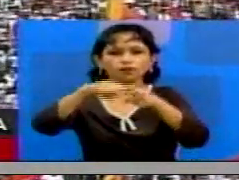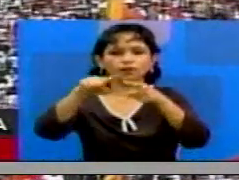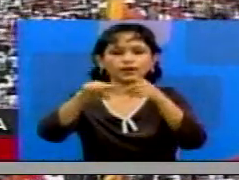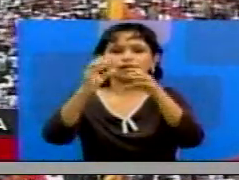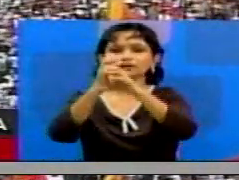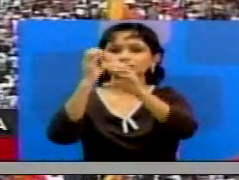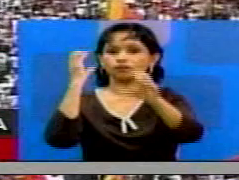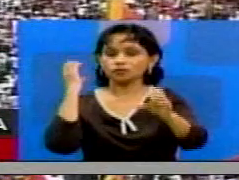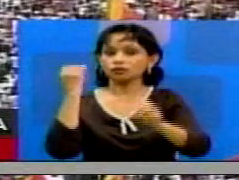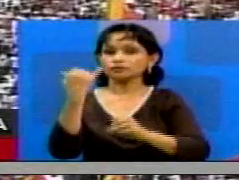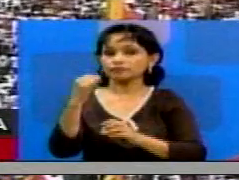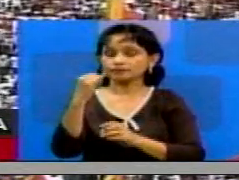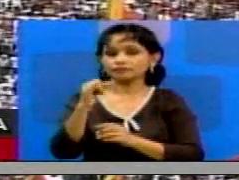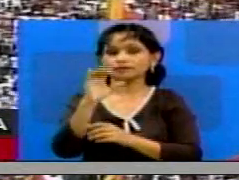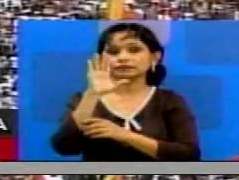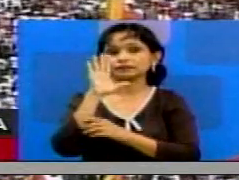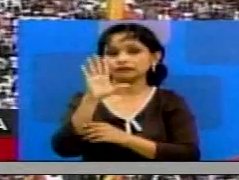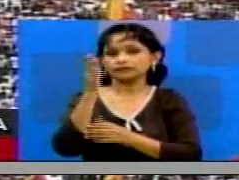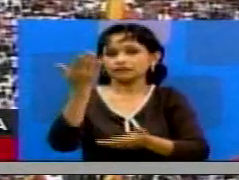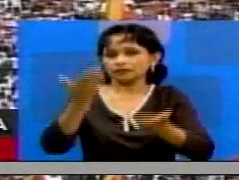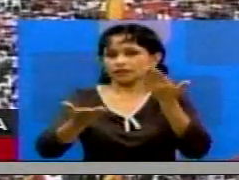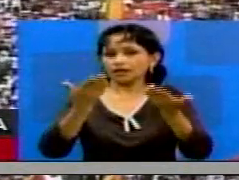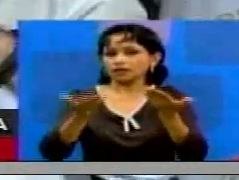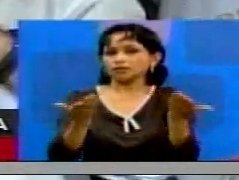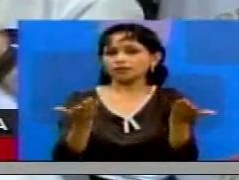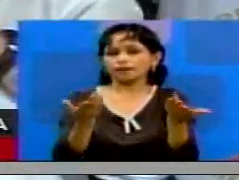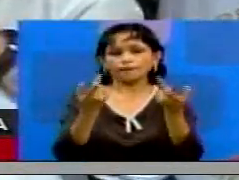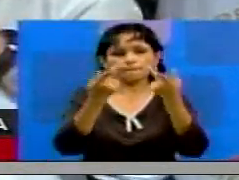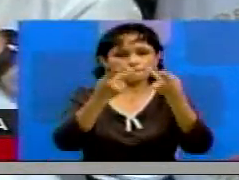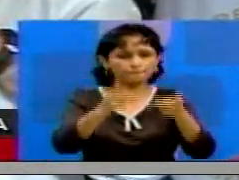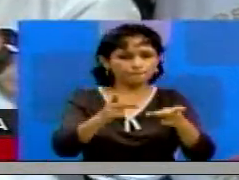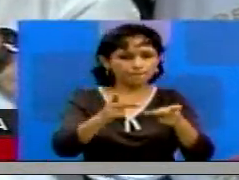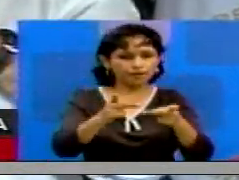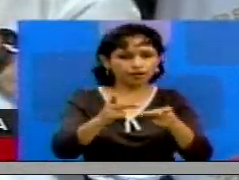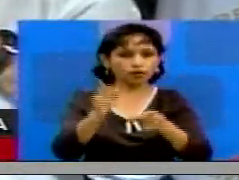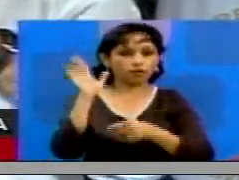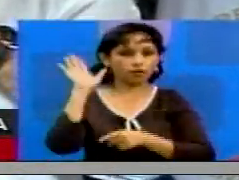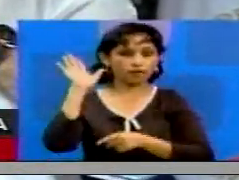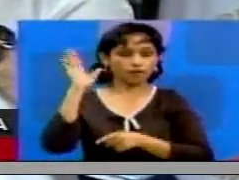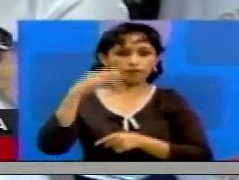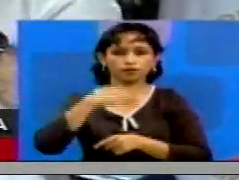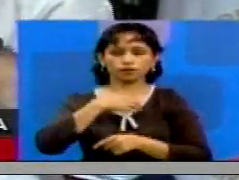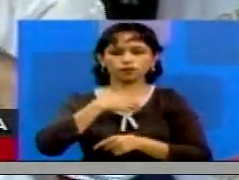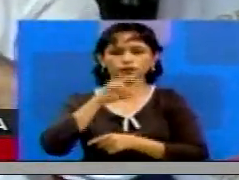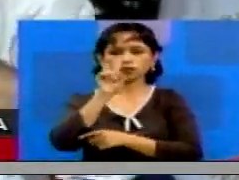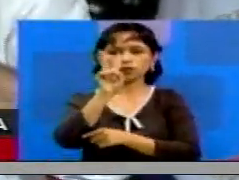estaría a 5 córdobas. Pero tenemos el compromiso de mantenerlo a